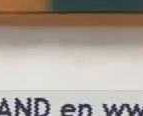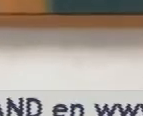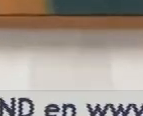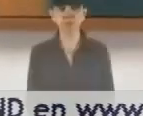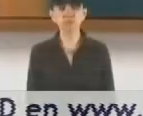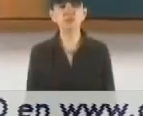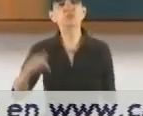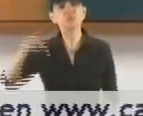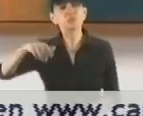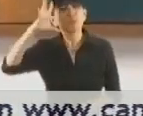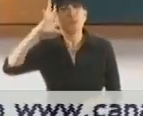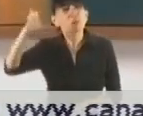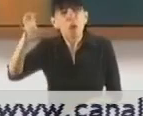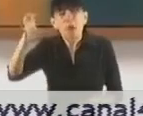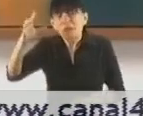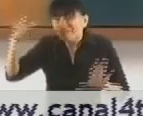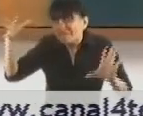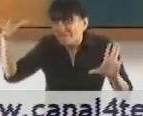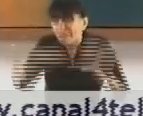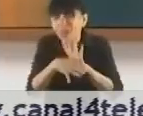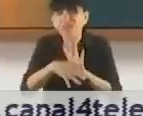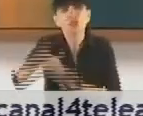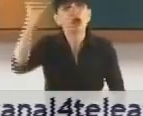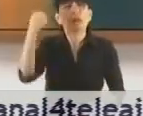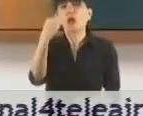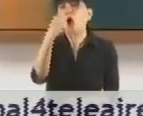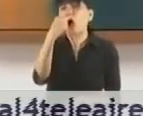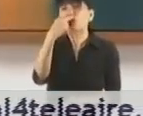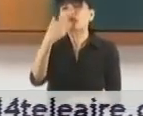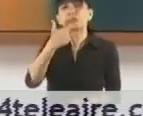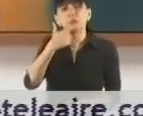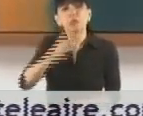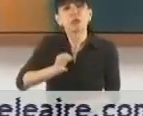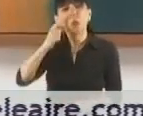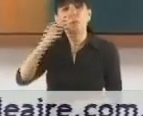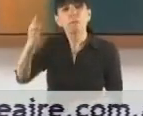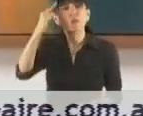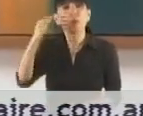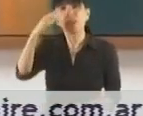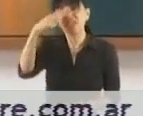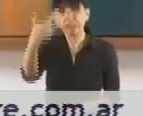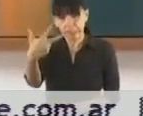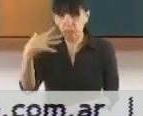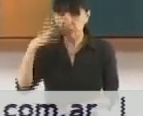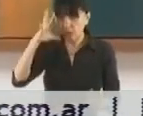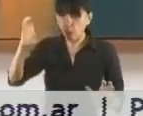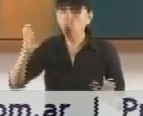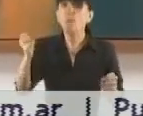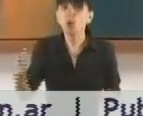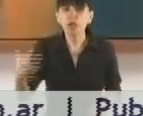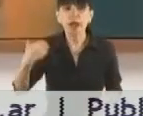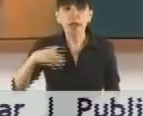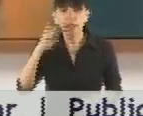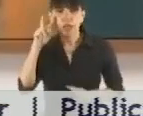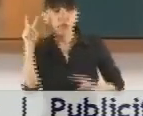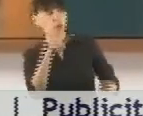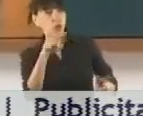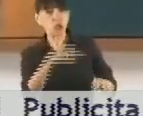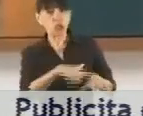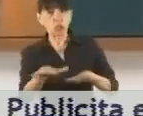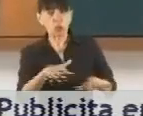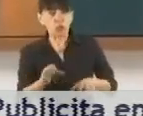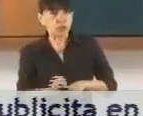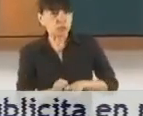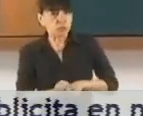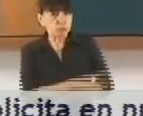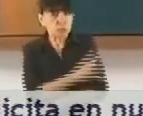Aún recuerdo perfectamente aquel 11 de septiembre de 1973, porque la Argentina se conmovió como se conmovió todo el mundo,